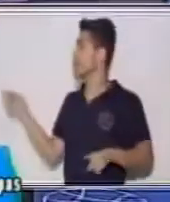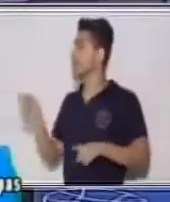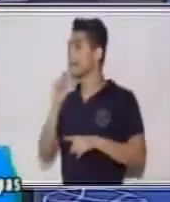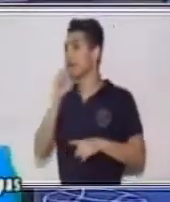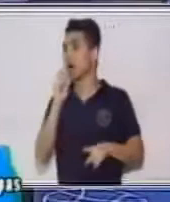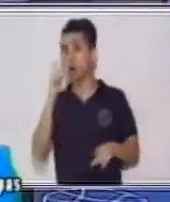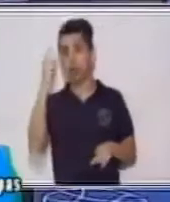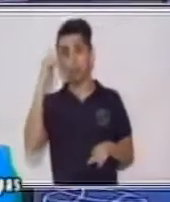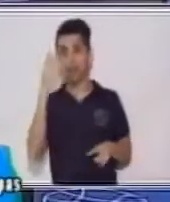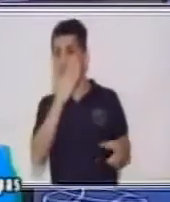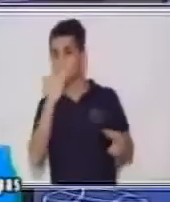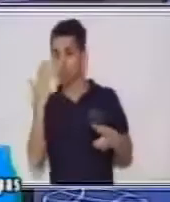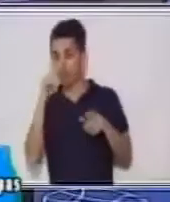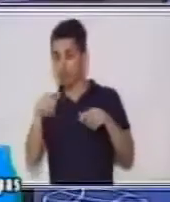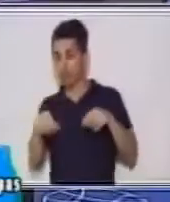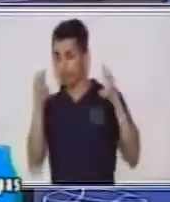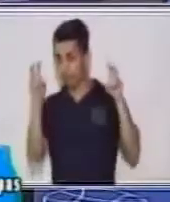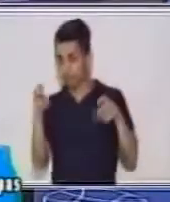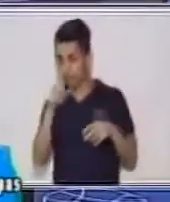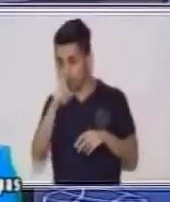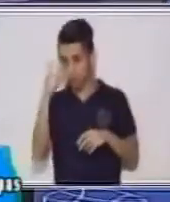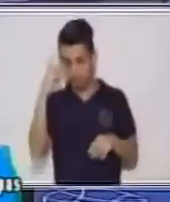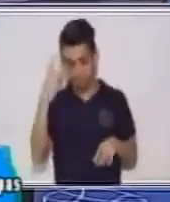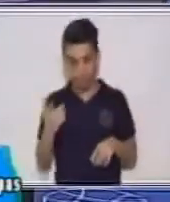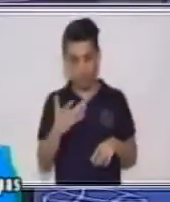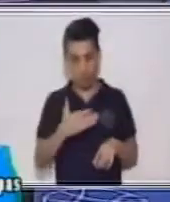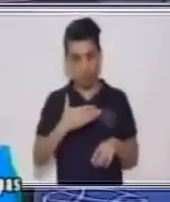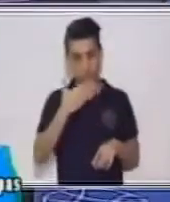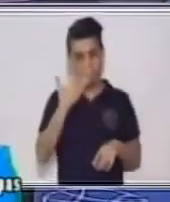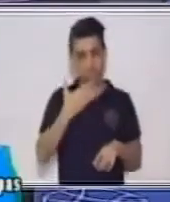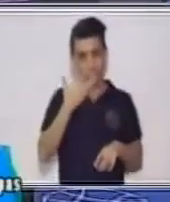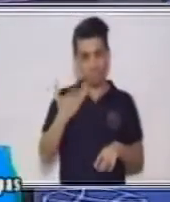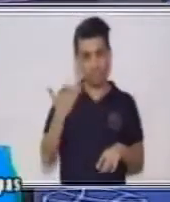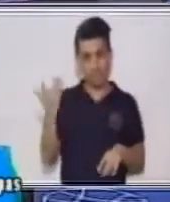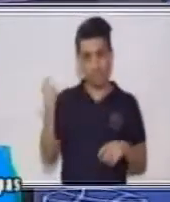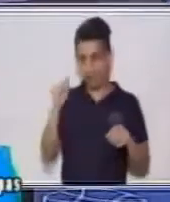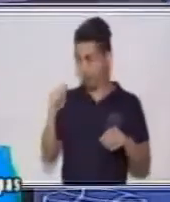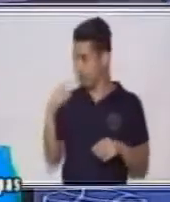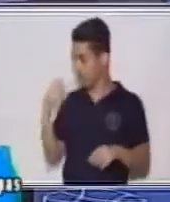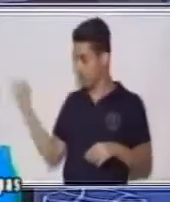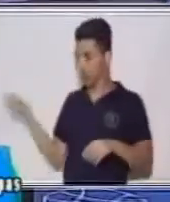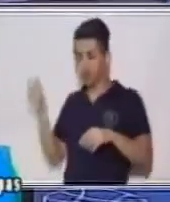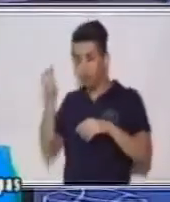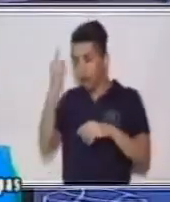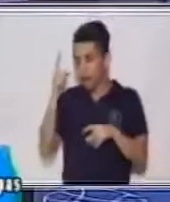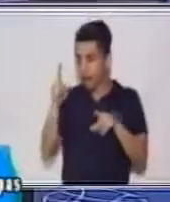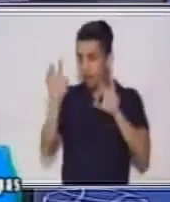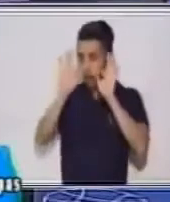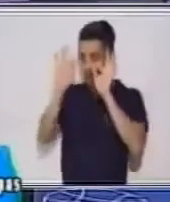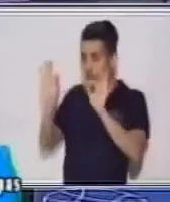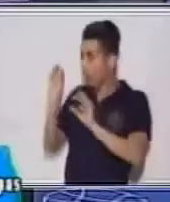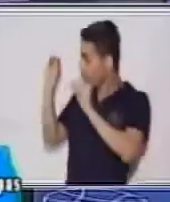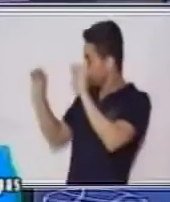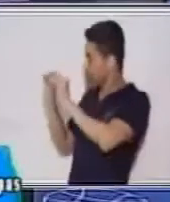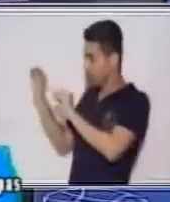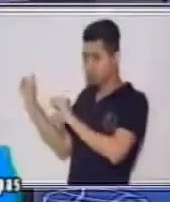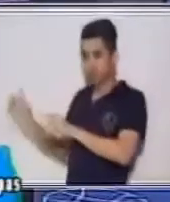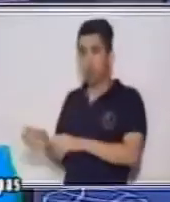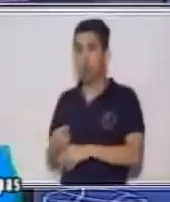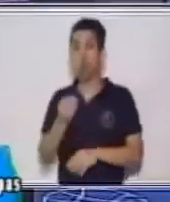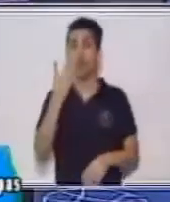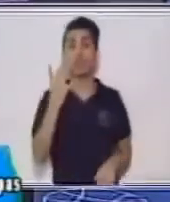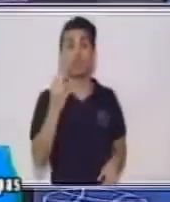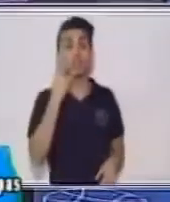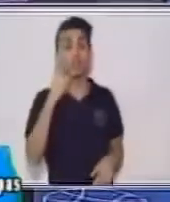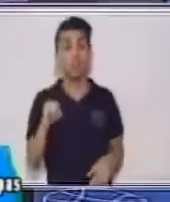tema. ¿Crees que fue más fácil comprender de esta manera cuántos idiomas y en